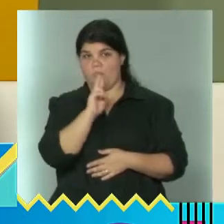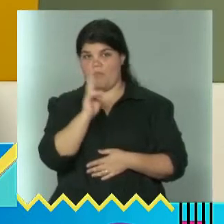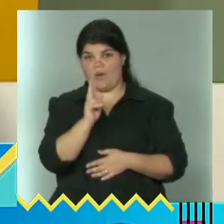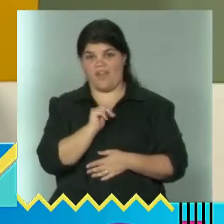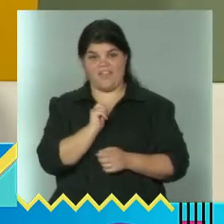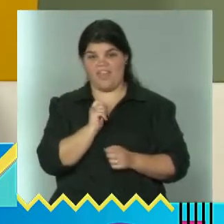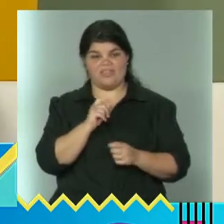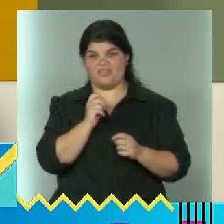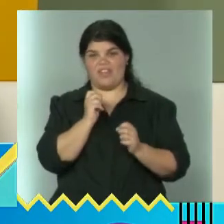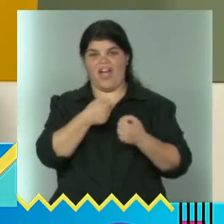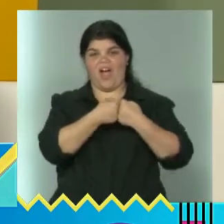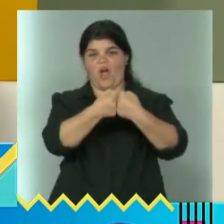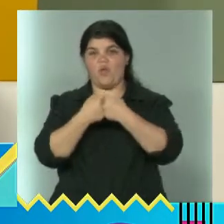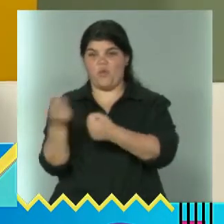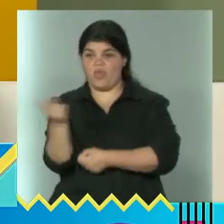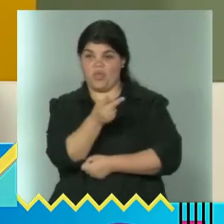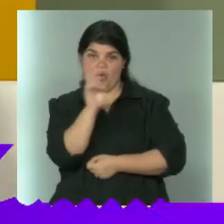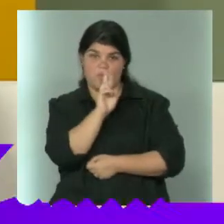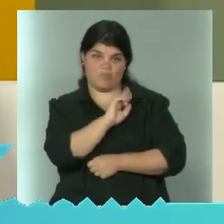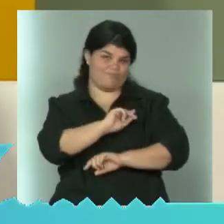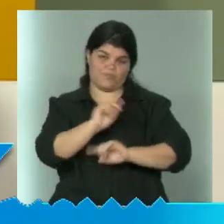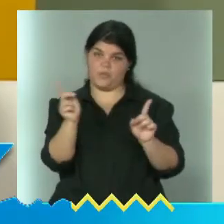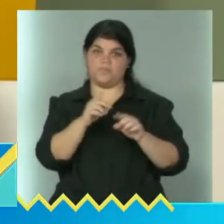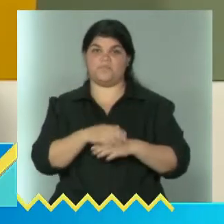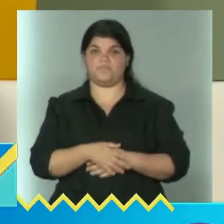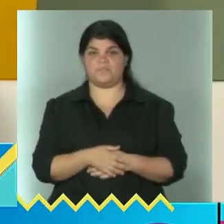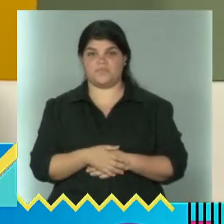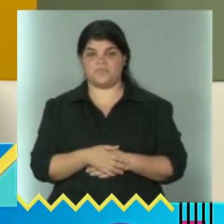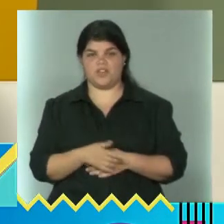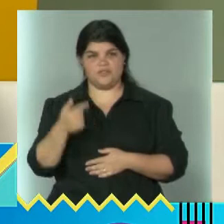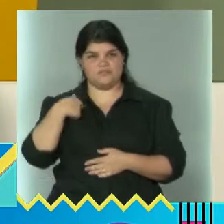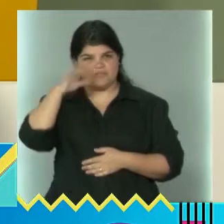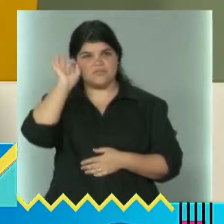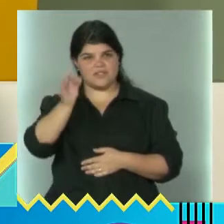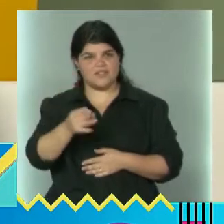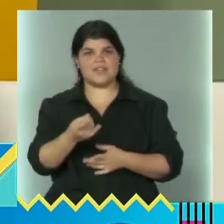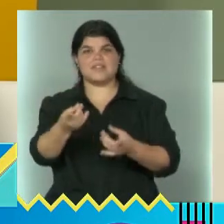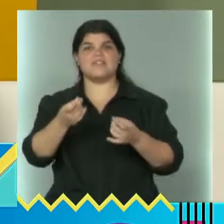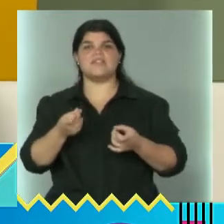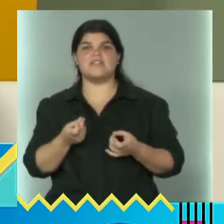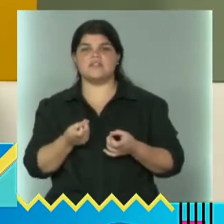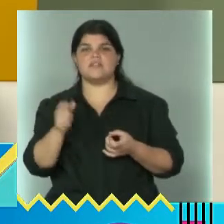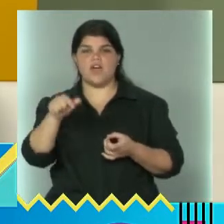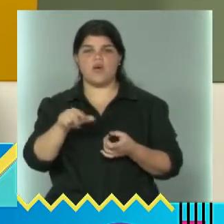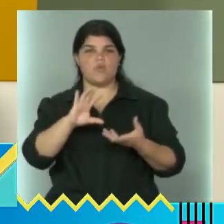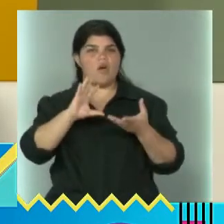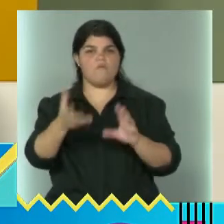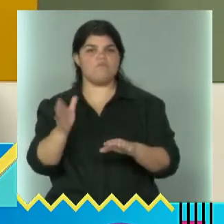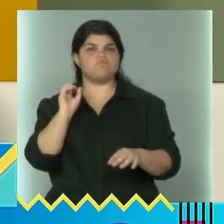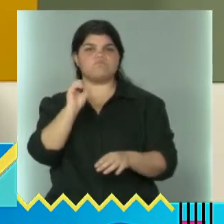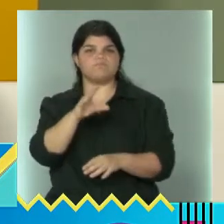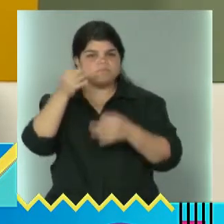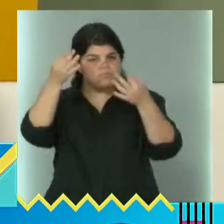Sí. Digo, yo todavía observo que hace falta que le pongamos apellido al coaching, sobre todo